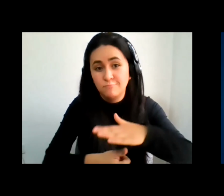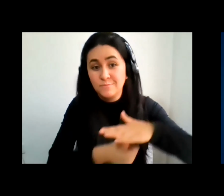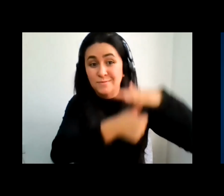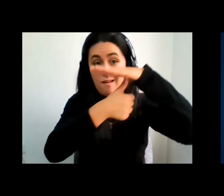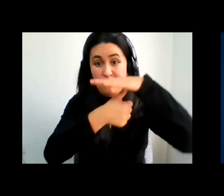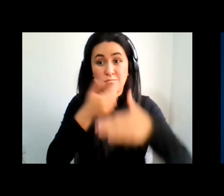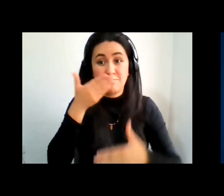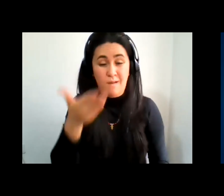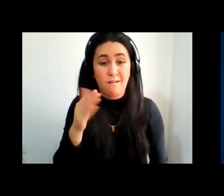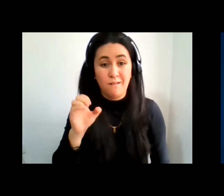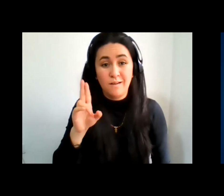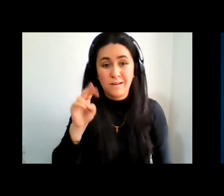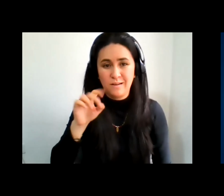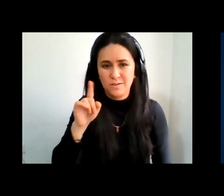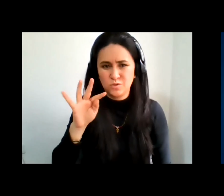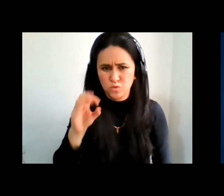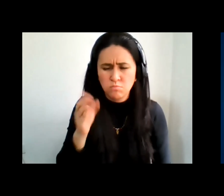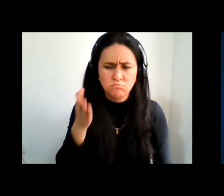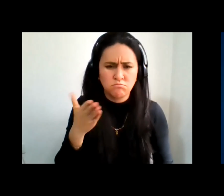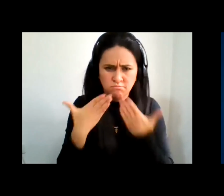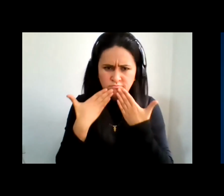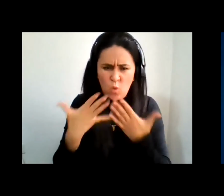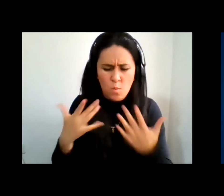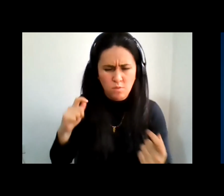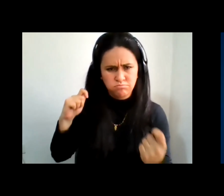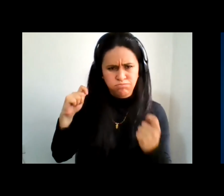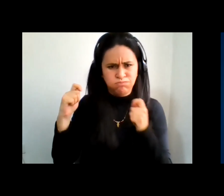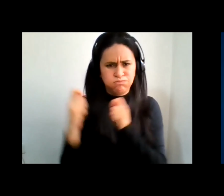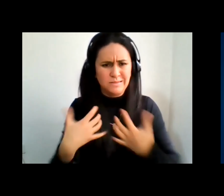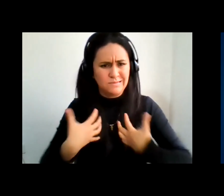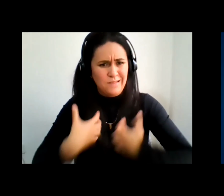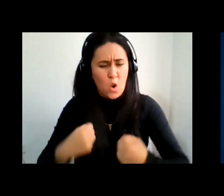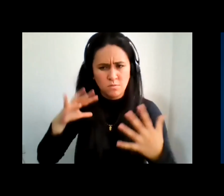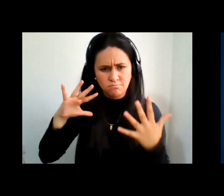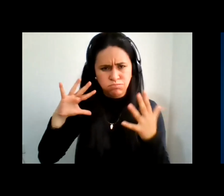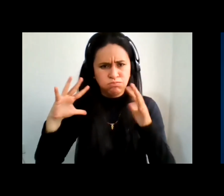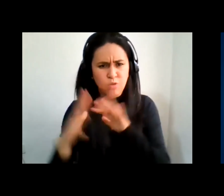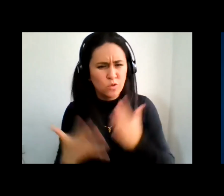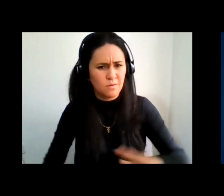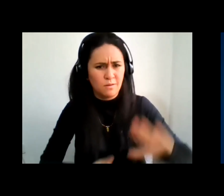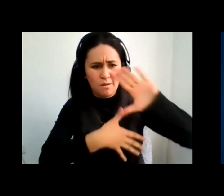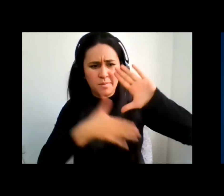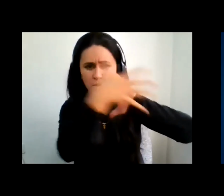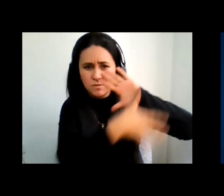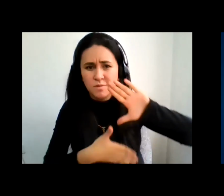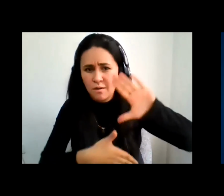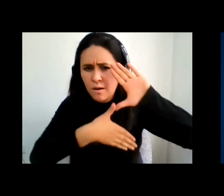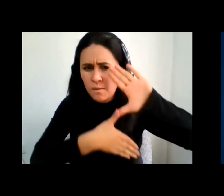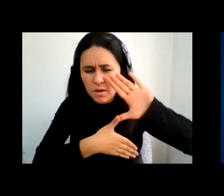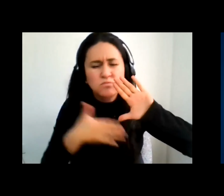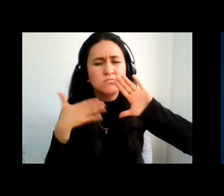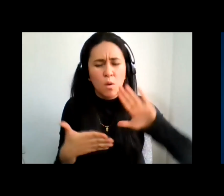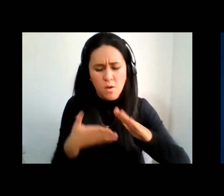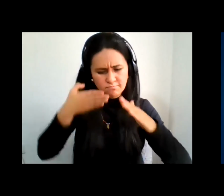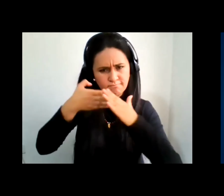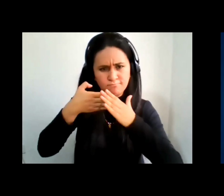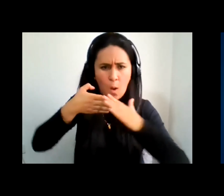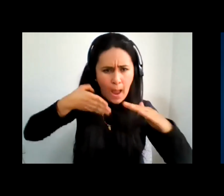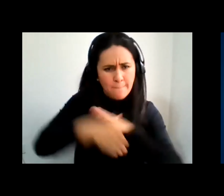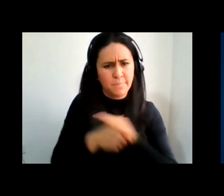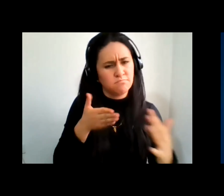enmarca la discusión dentro del contexto de la transformación de los sistemas de salud en las Américas hacia el logro del acceso universal a la